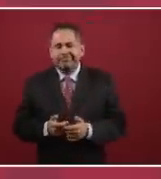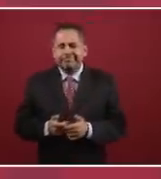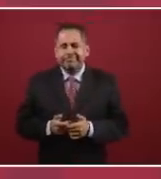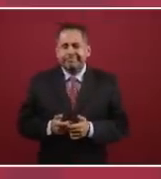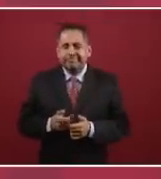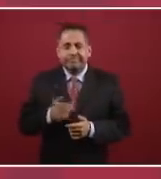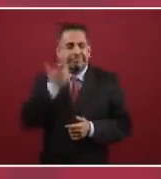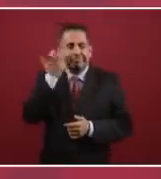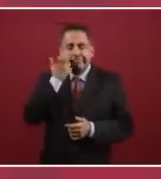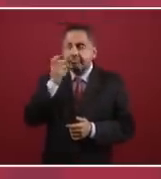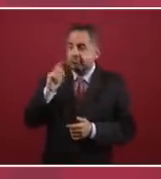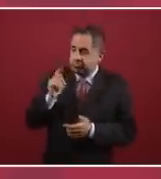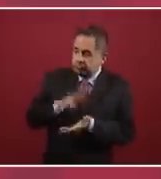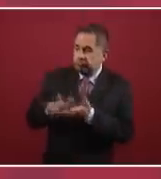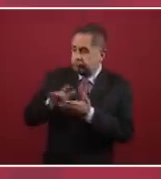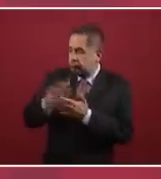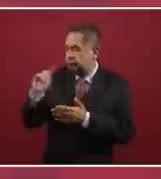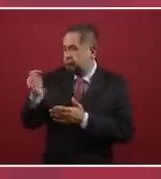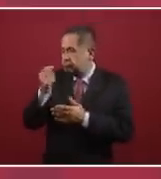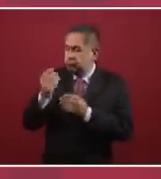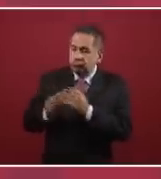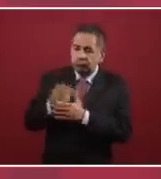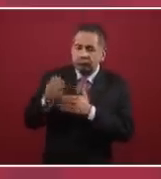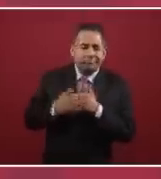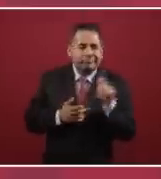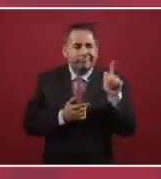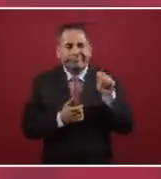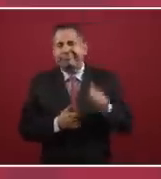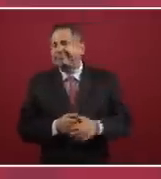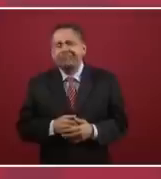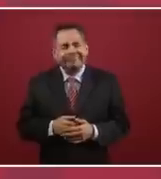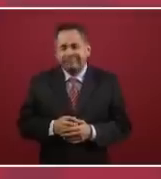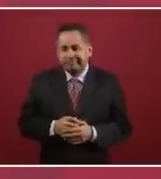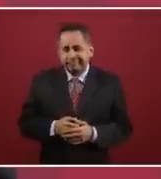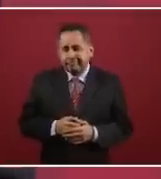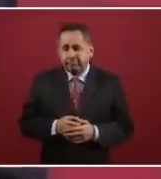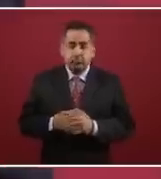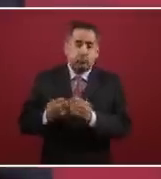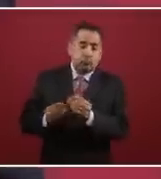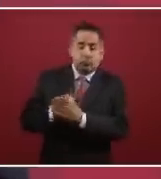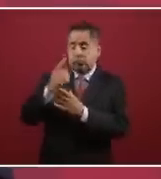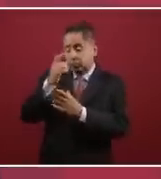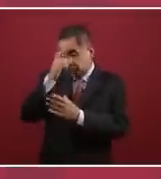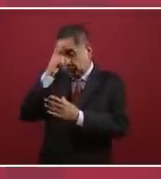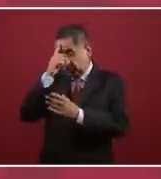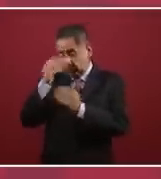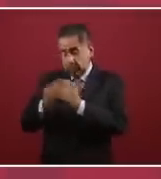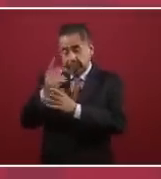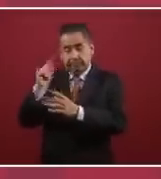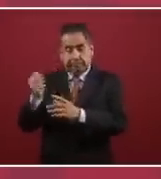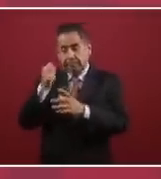tecnología, lo que está de moda, la innovación tecnológica.